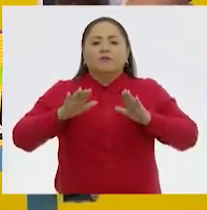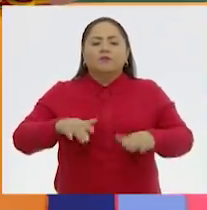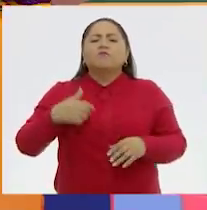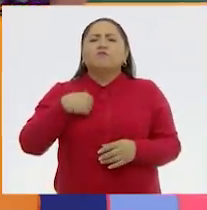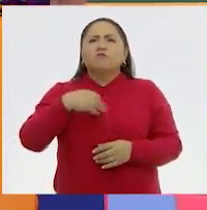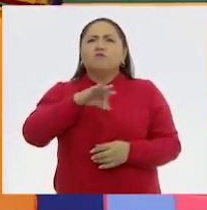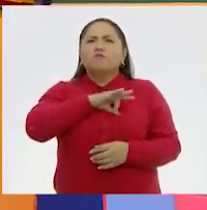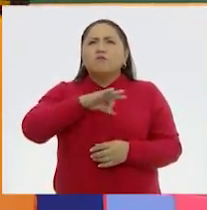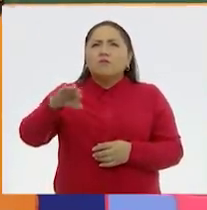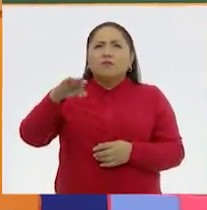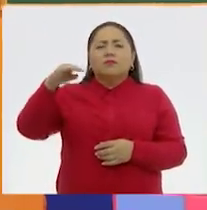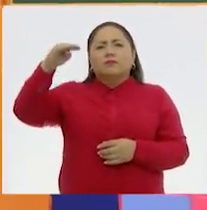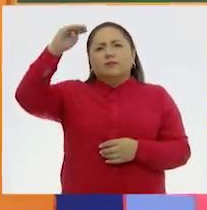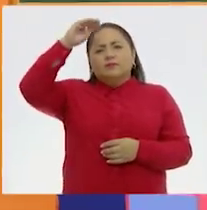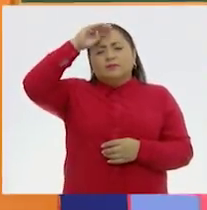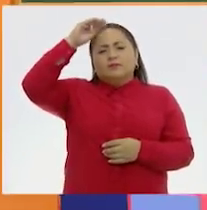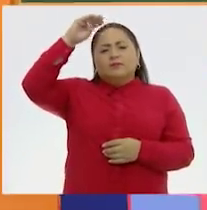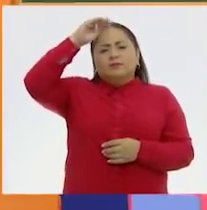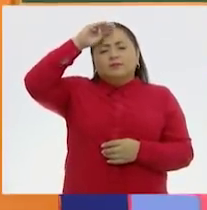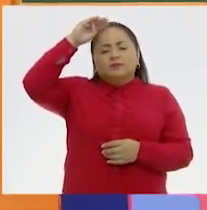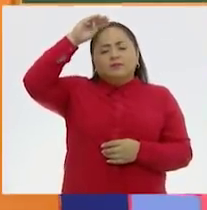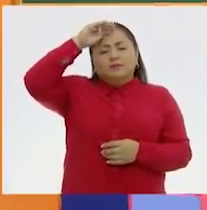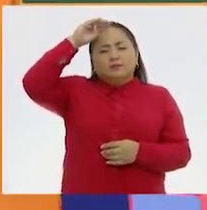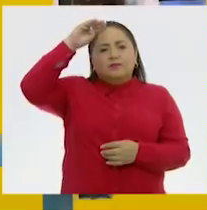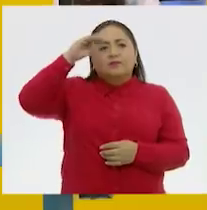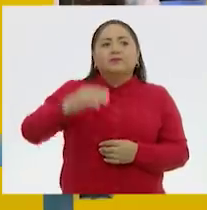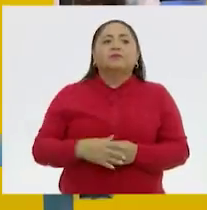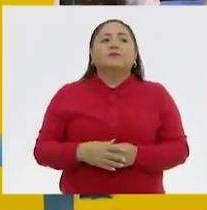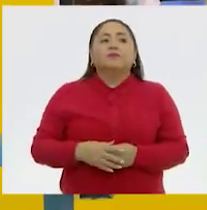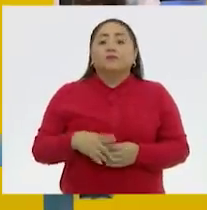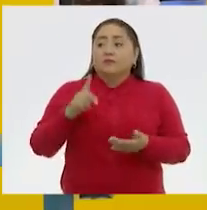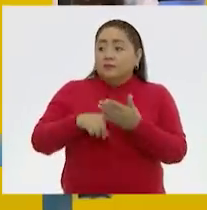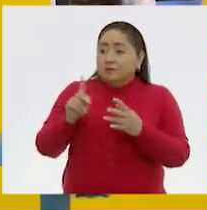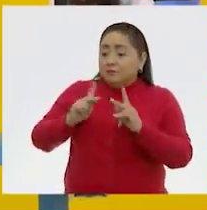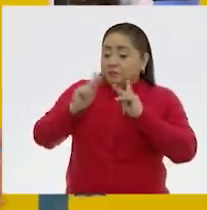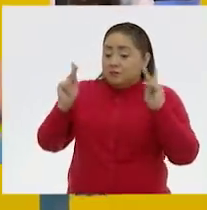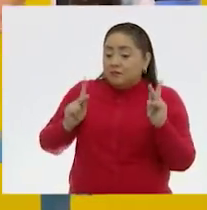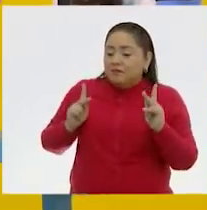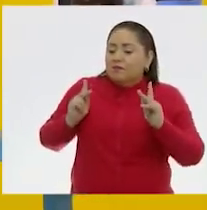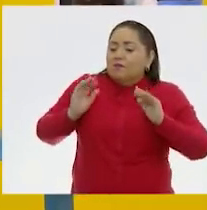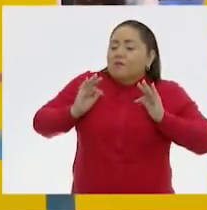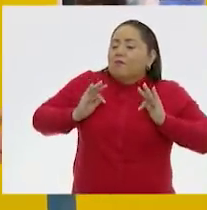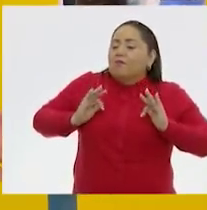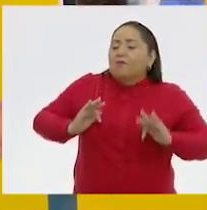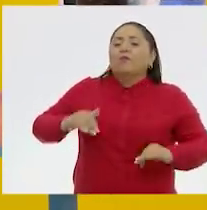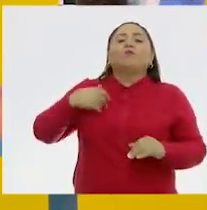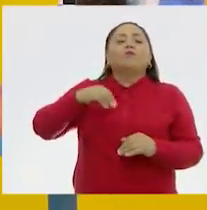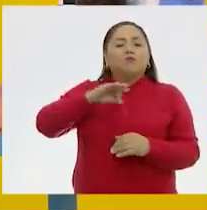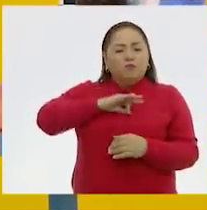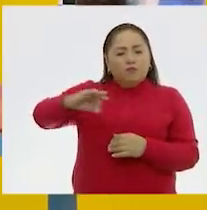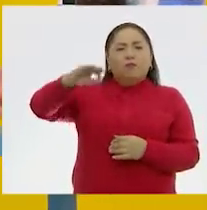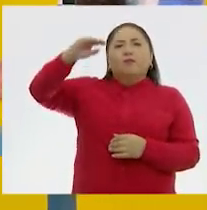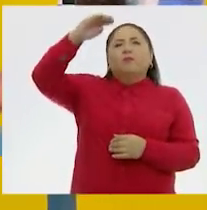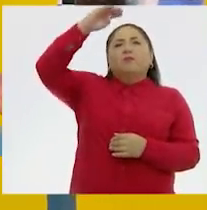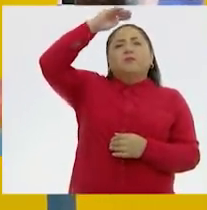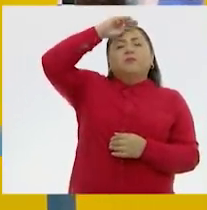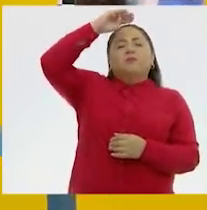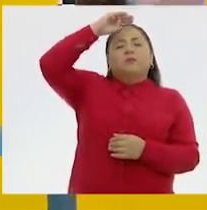puedo pensar. En paz y en calma yo puedo